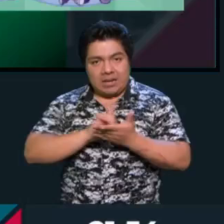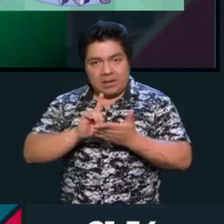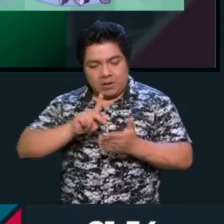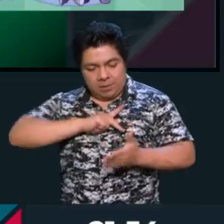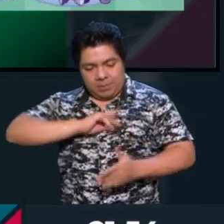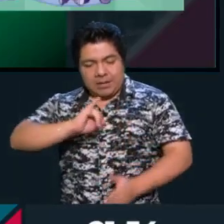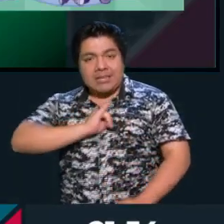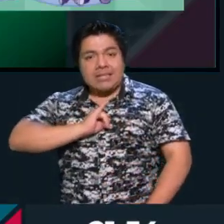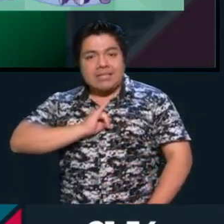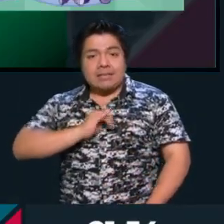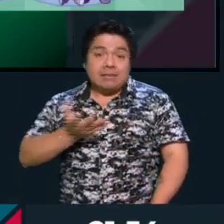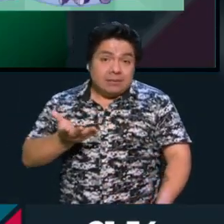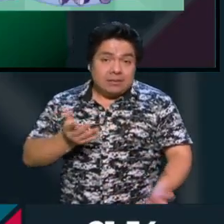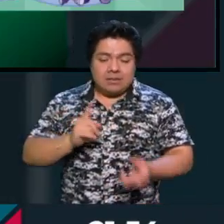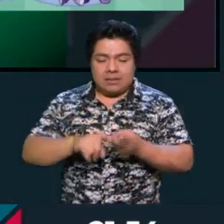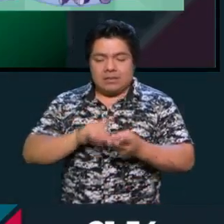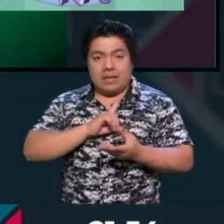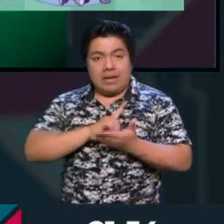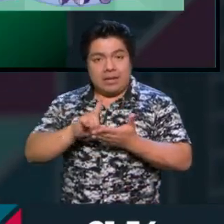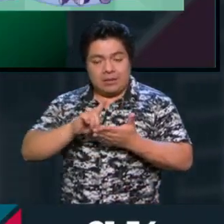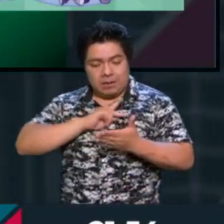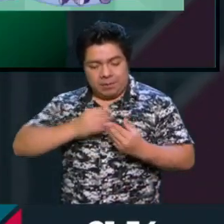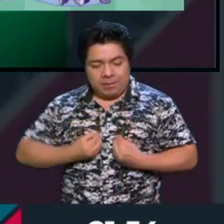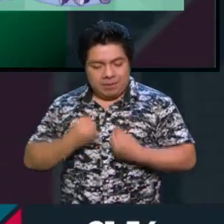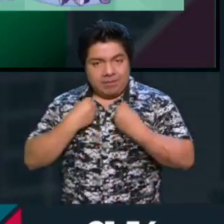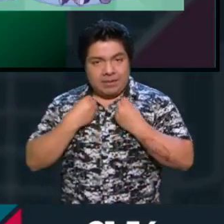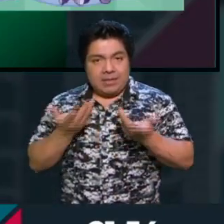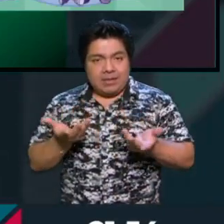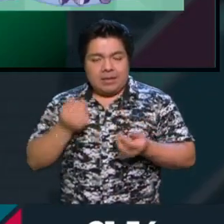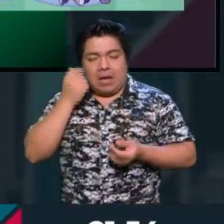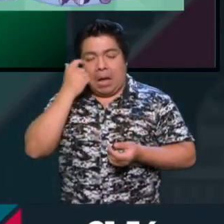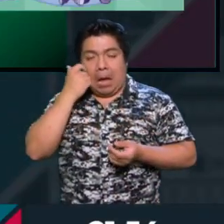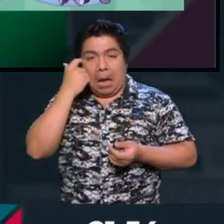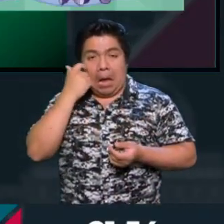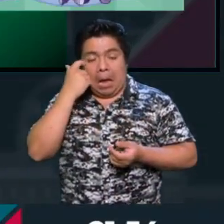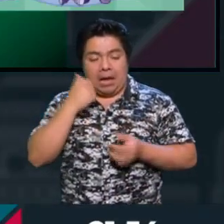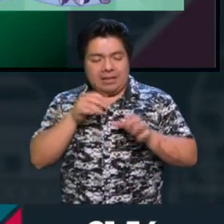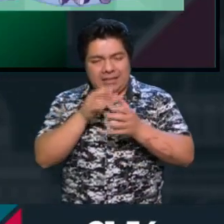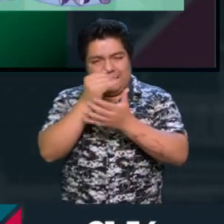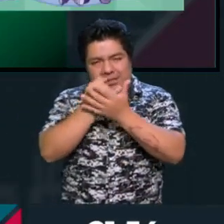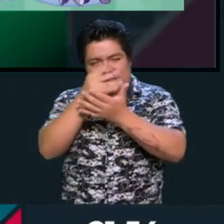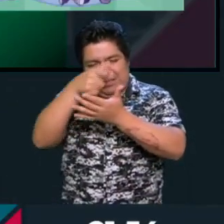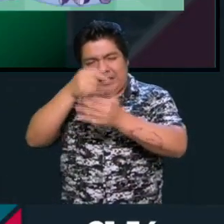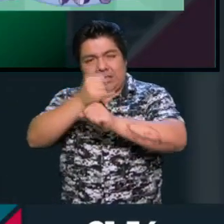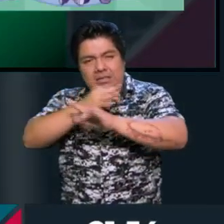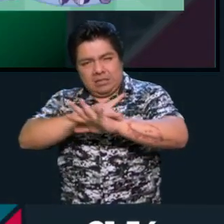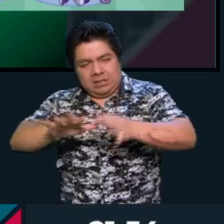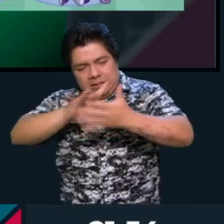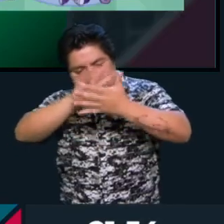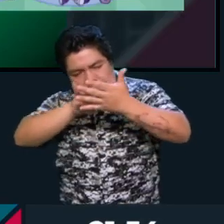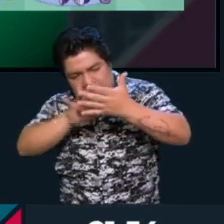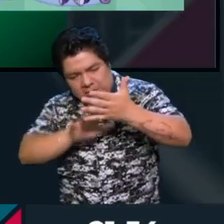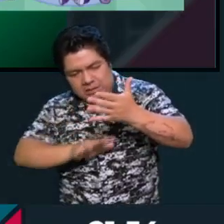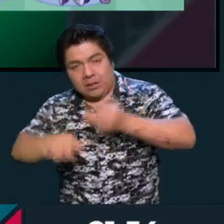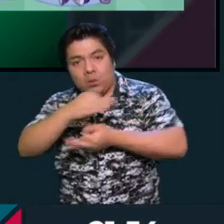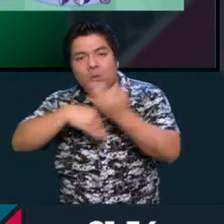identidad, el derecho a la propia vida. Lo más interesante de este informe es que esto